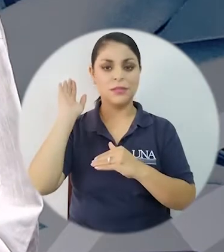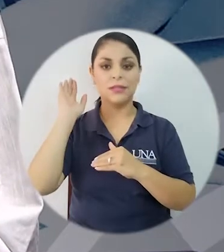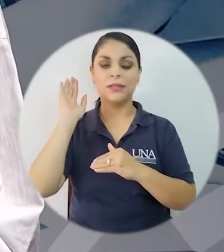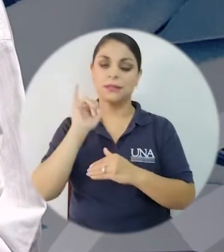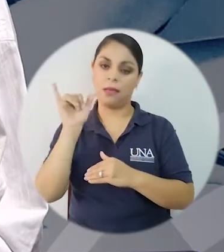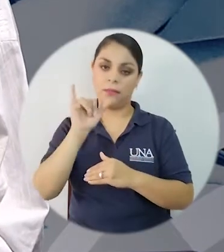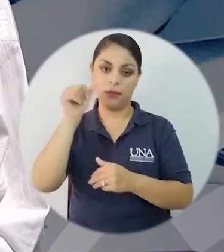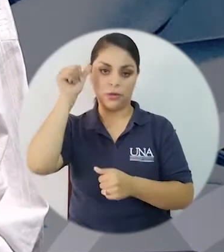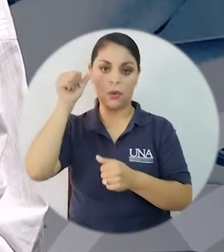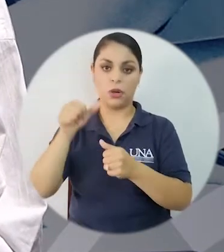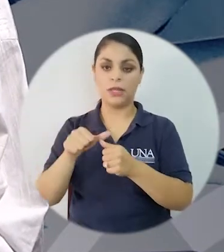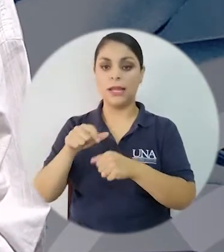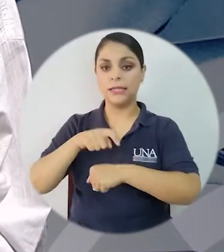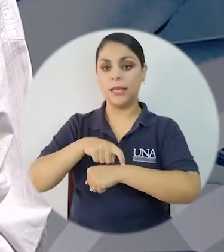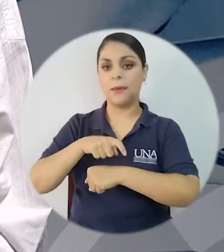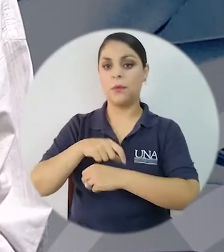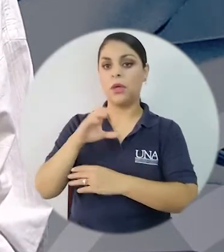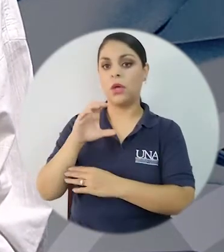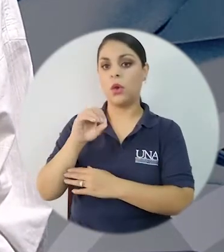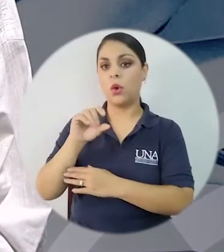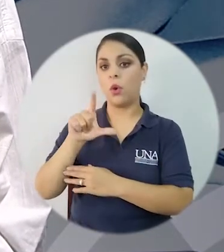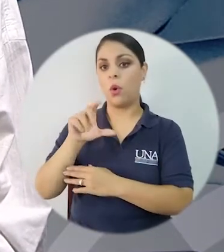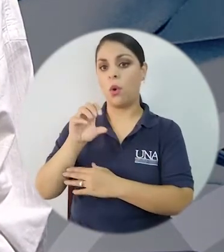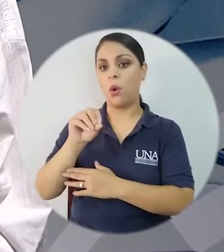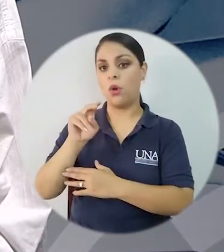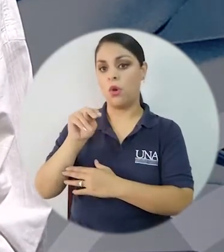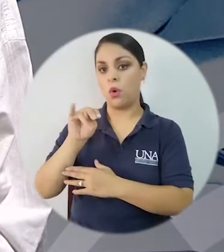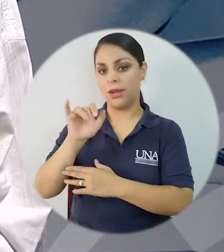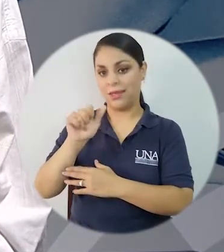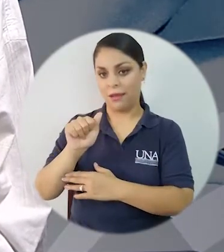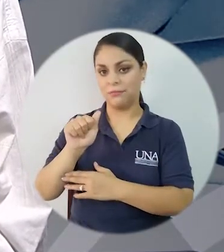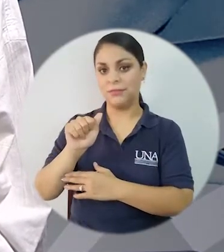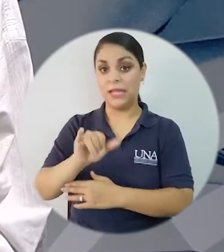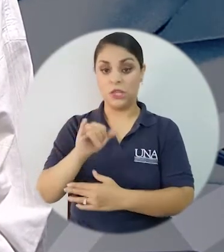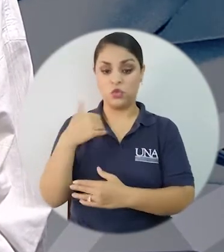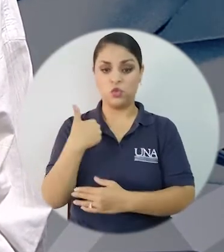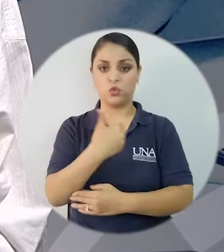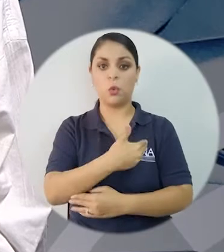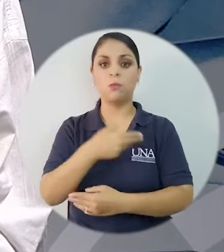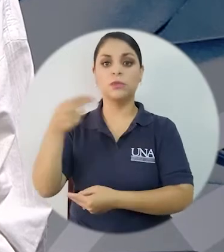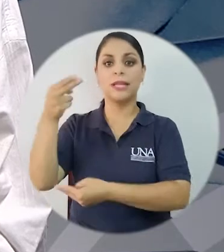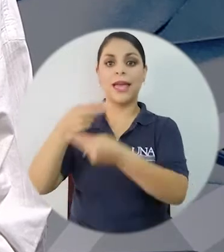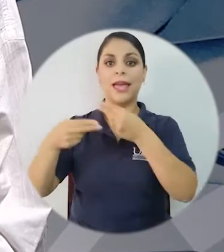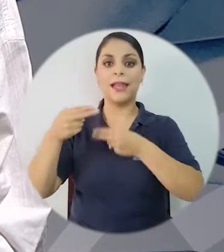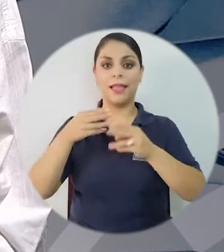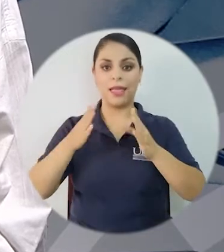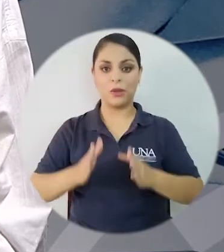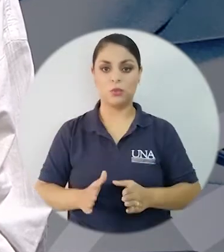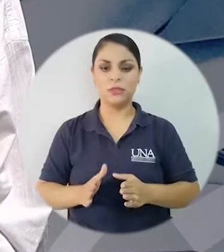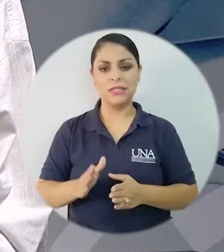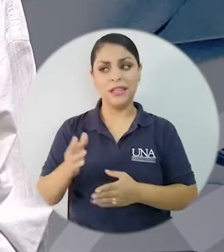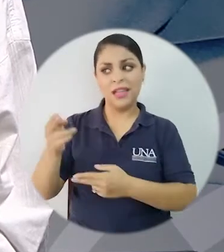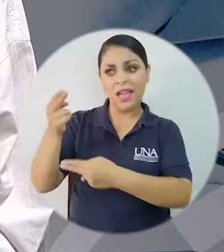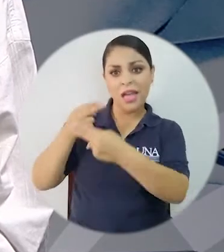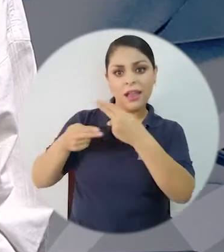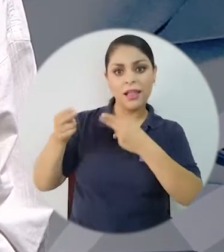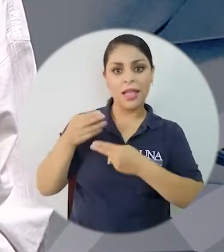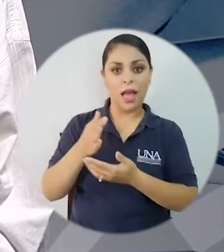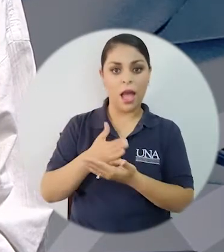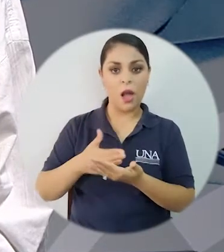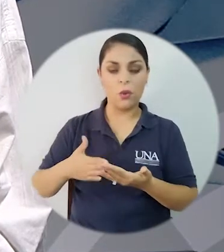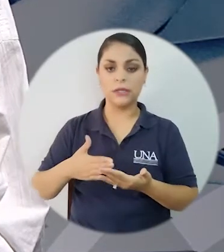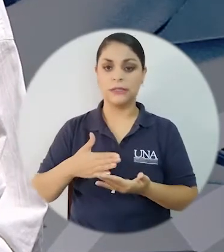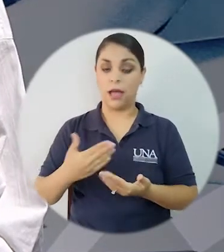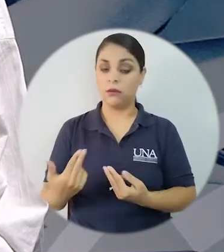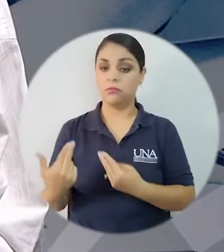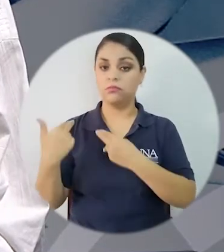hay que tomar en cuenta la colonia, somos herederos. Y cuando uno hereda algo tiene una responsabilidad, claro. Uno no